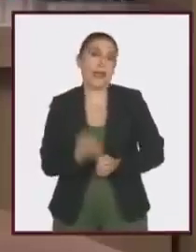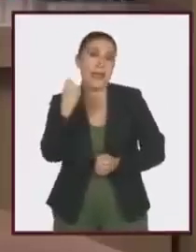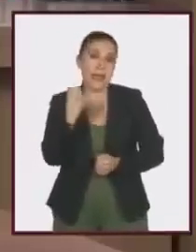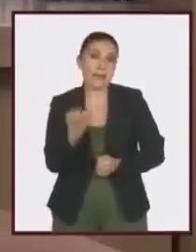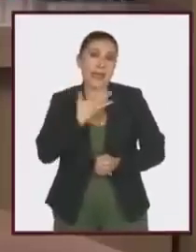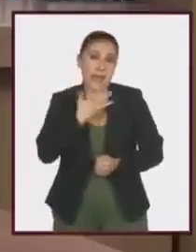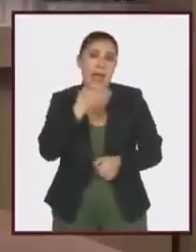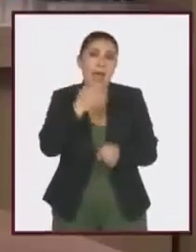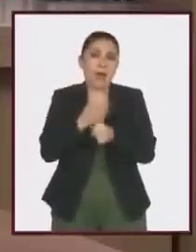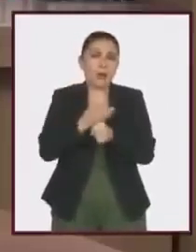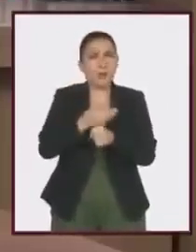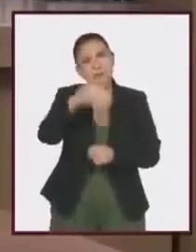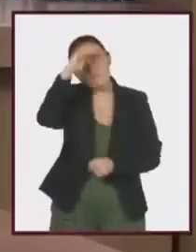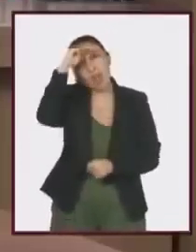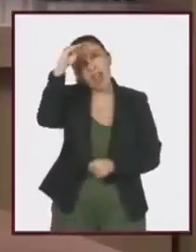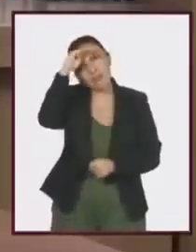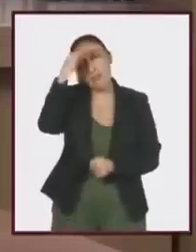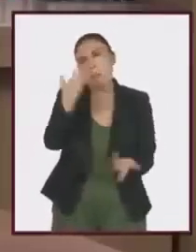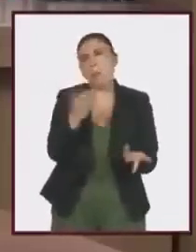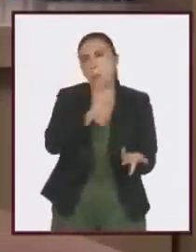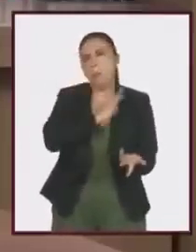planteando que se puedan